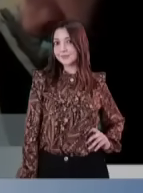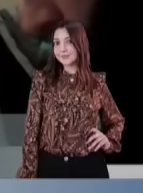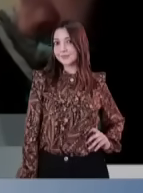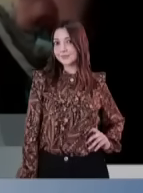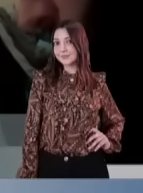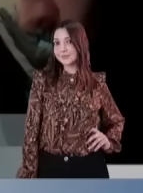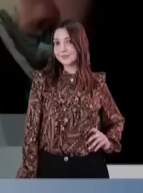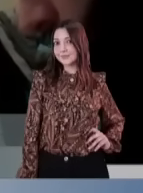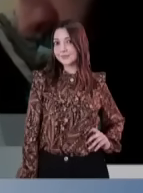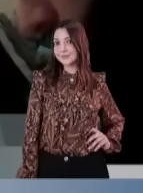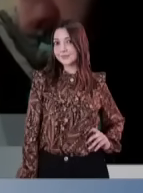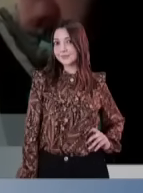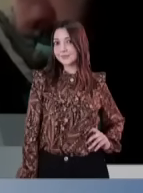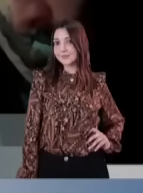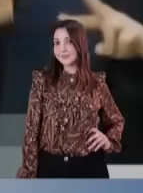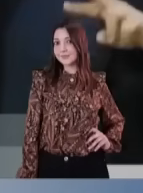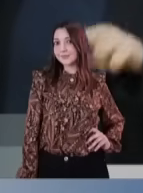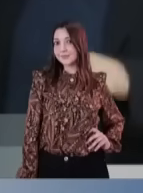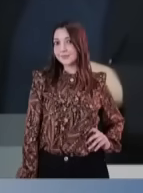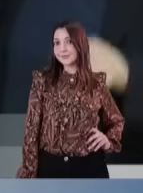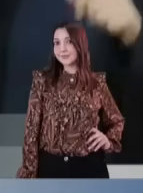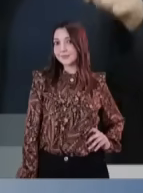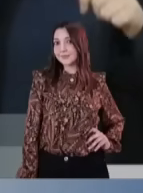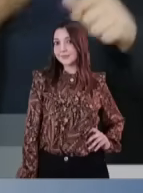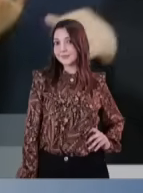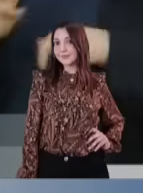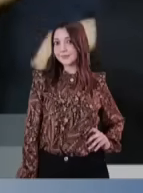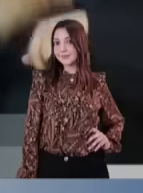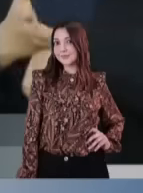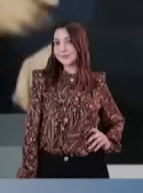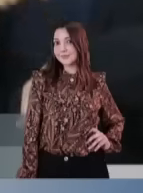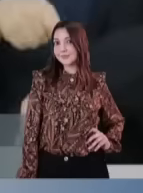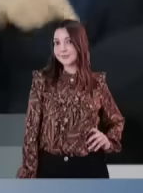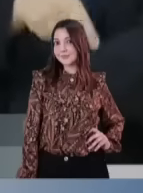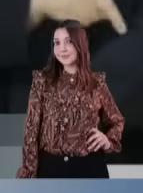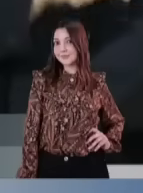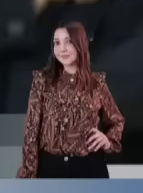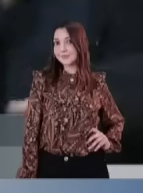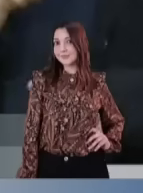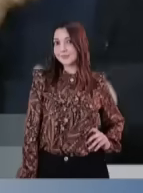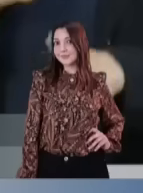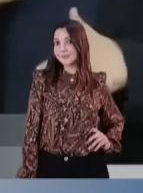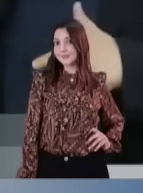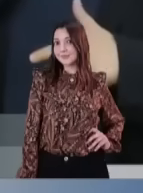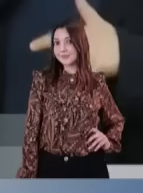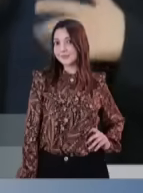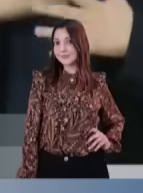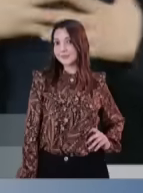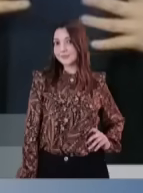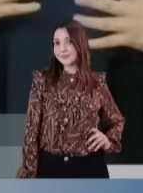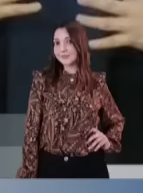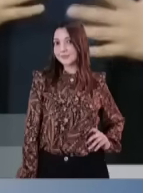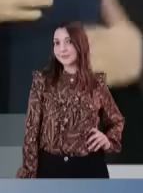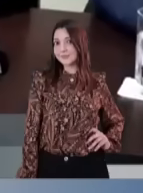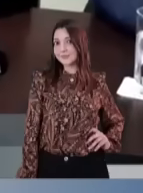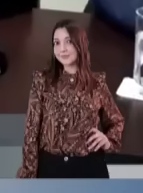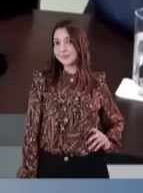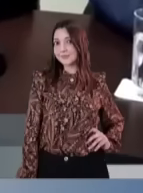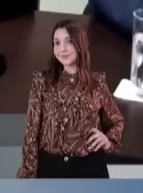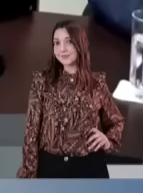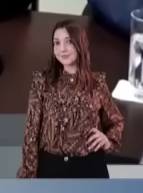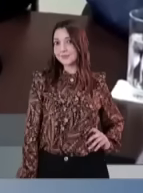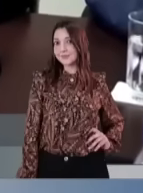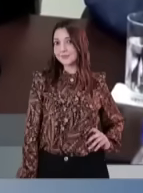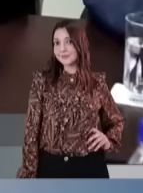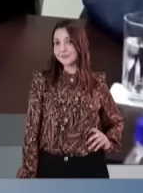PC? Porque yo diría que el PC es el partido más firme de aprobación de dignidad en estos momentos, ¿no es cierto? Sí. ¿Qué va a pasar